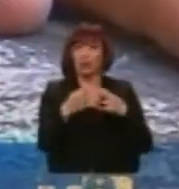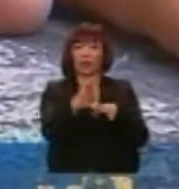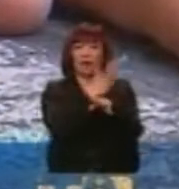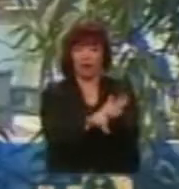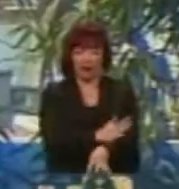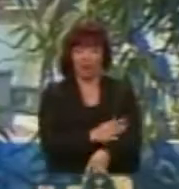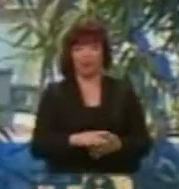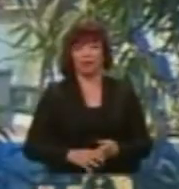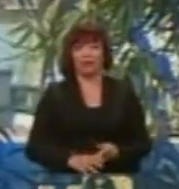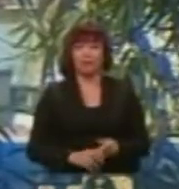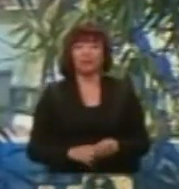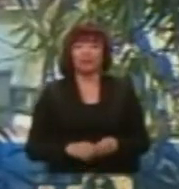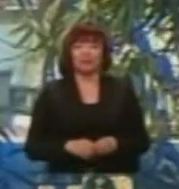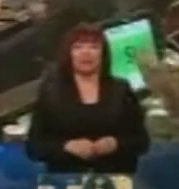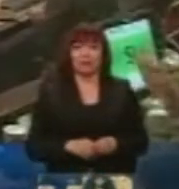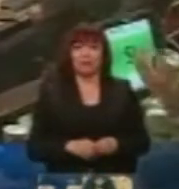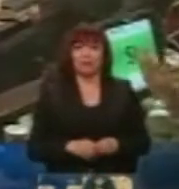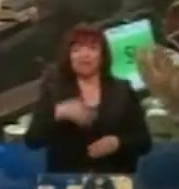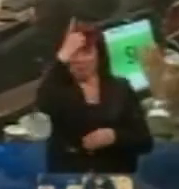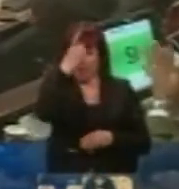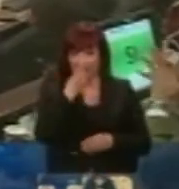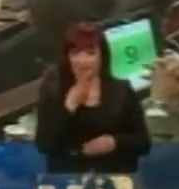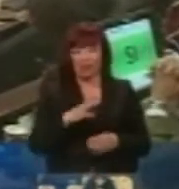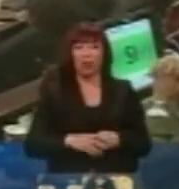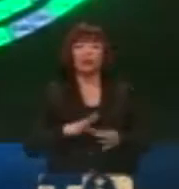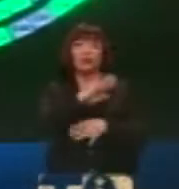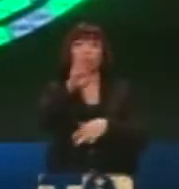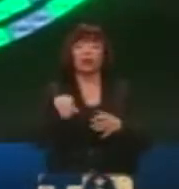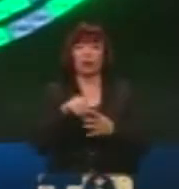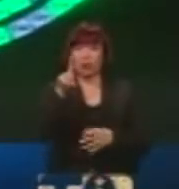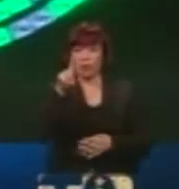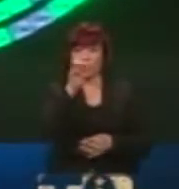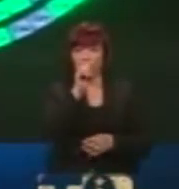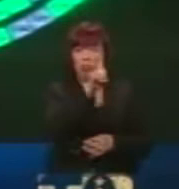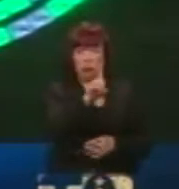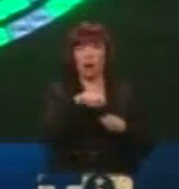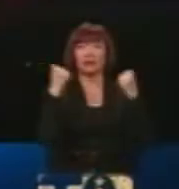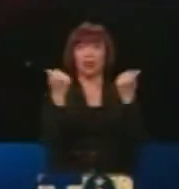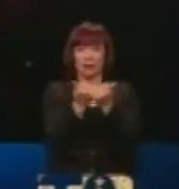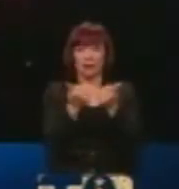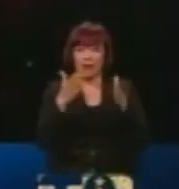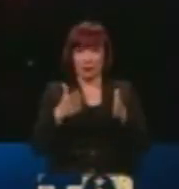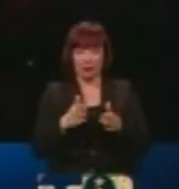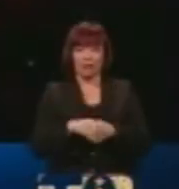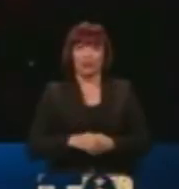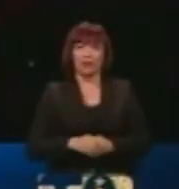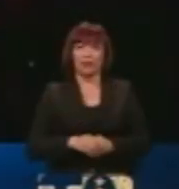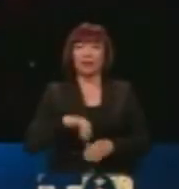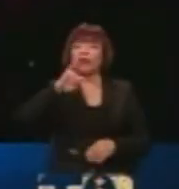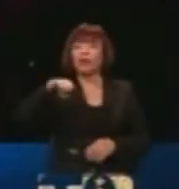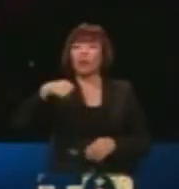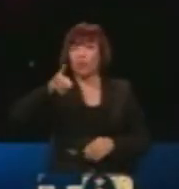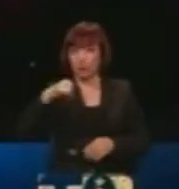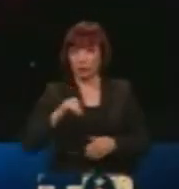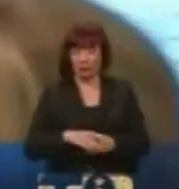expresión artística y cultural. Así lo decidieron 101 asambleístas este jueves. El proyecto de institucionalización del